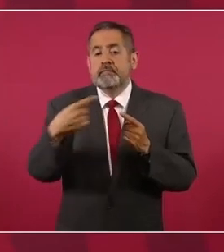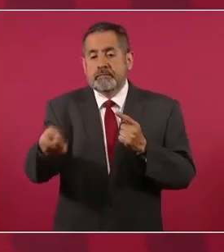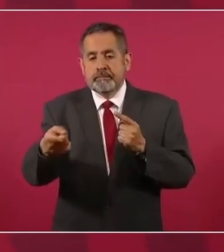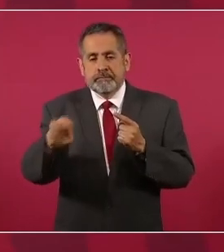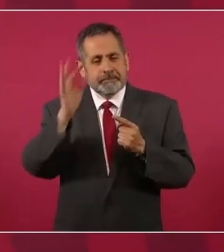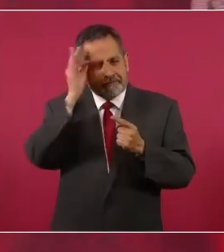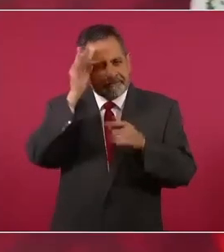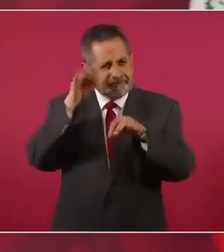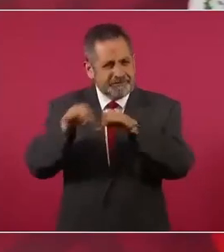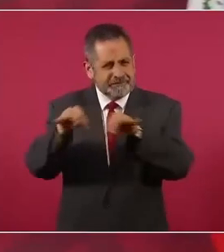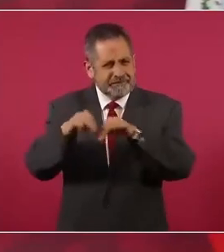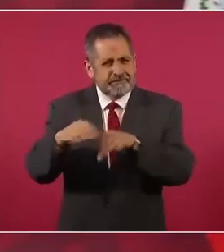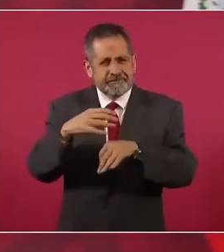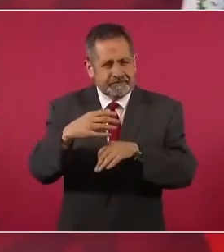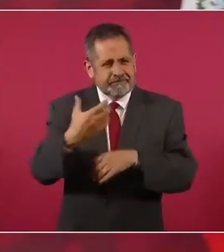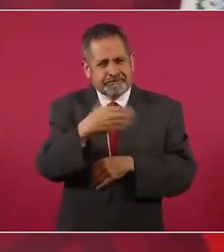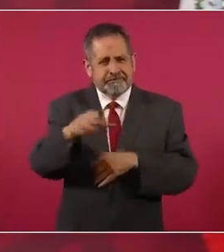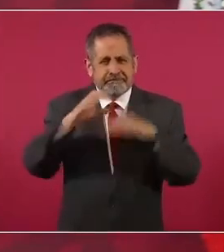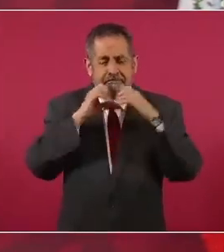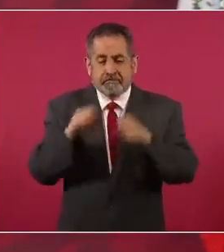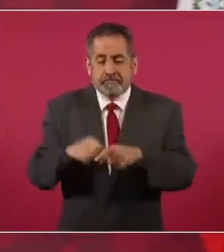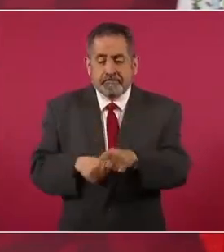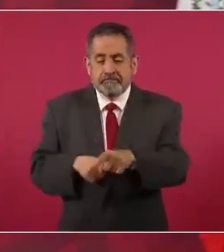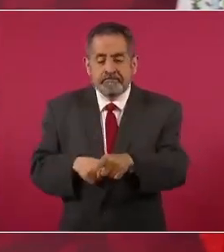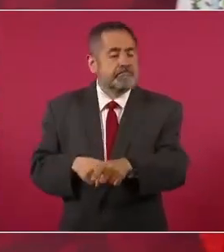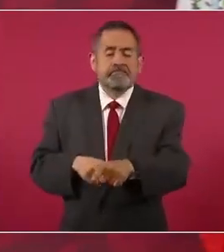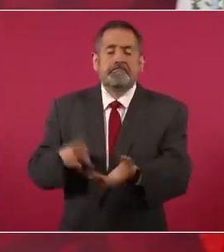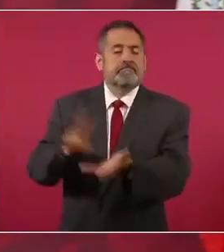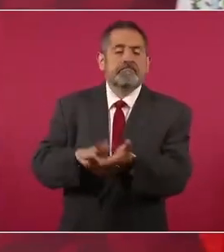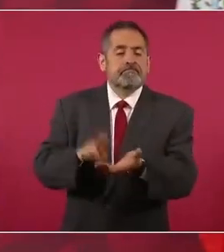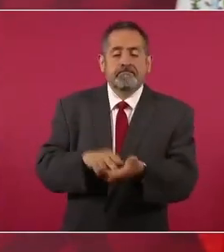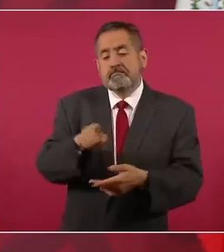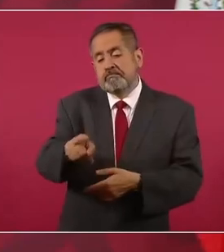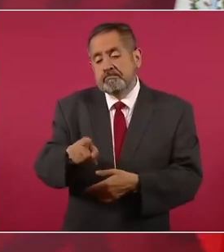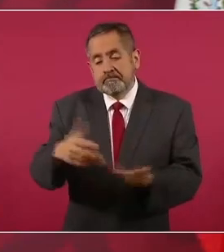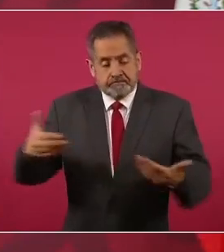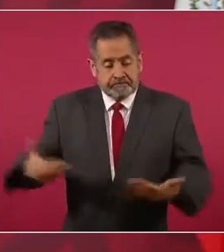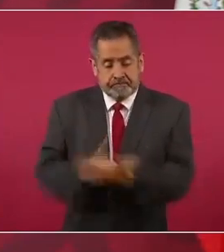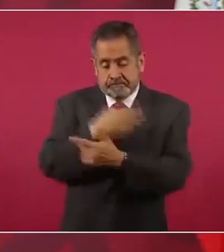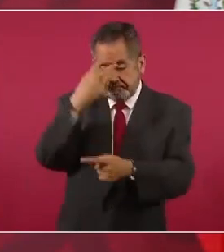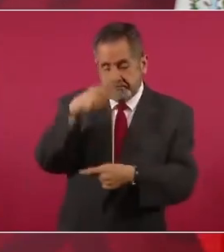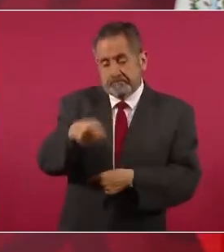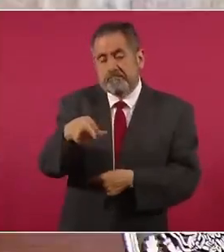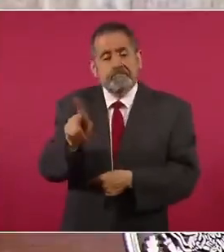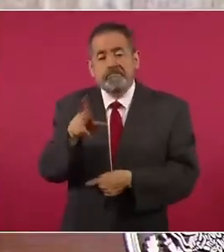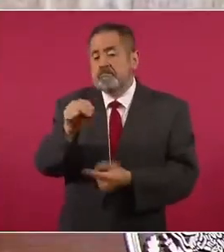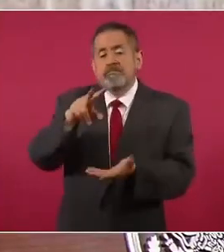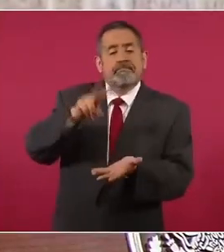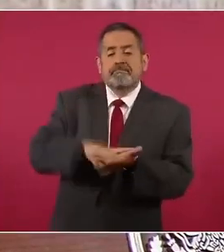acasillado no se consideraba ciudadano. Bueno,